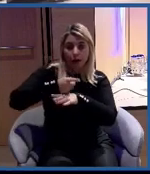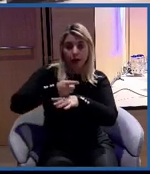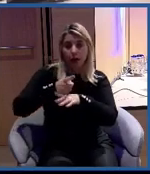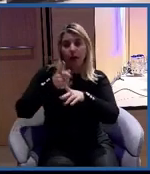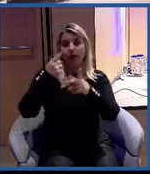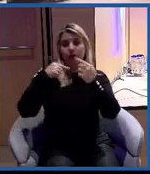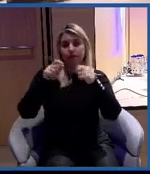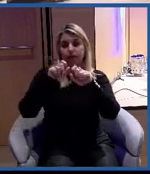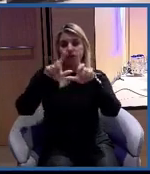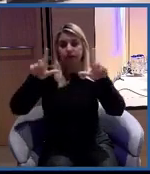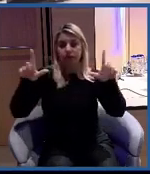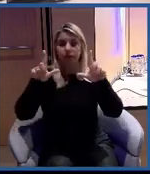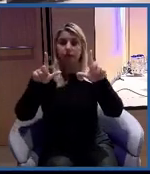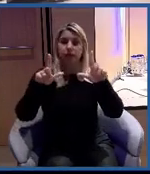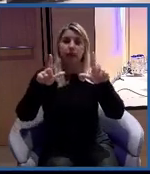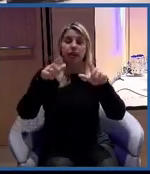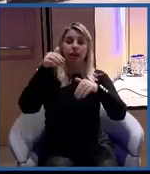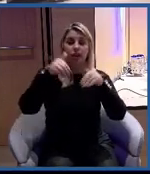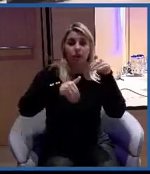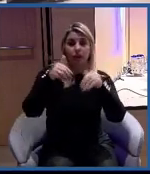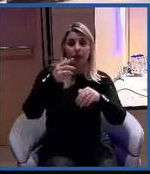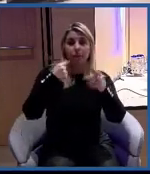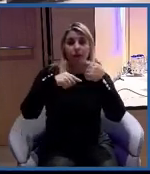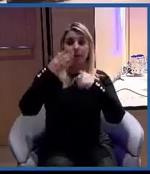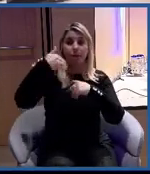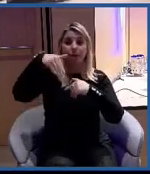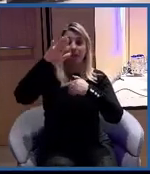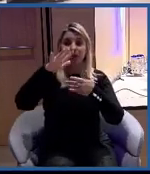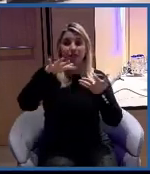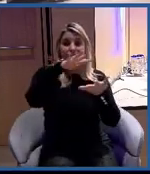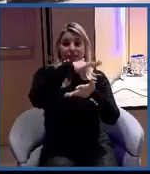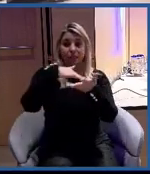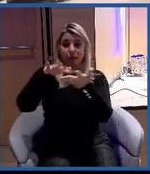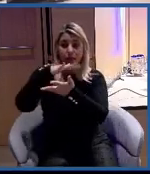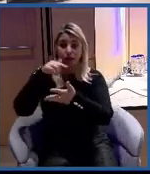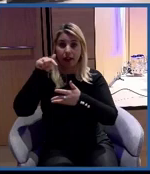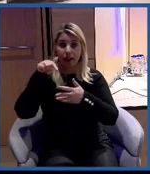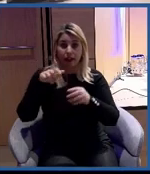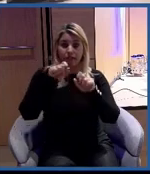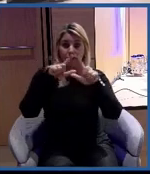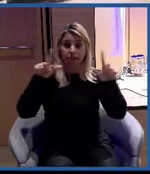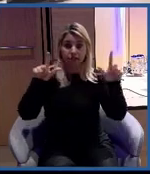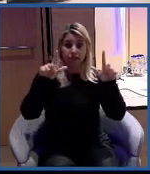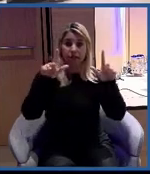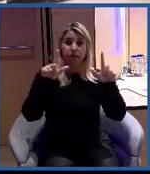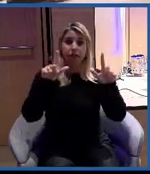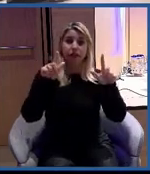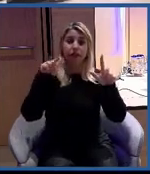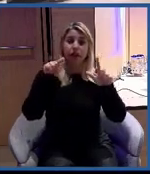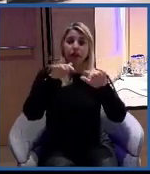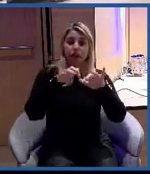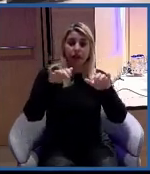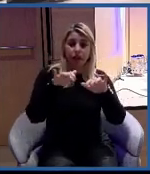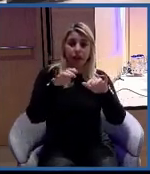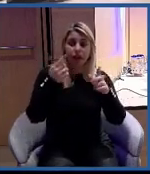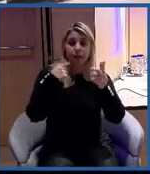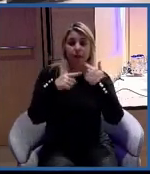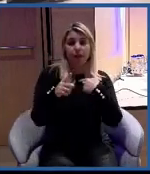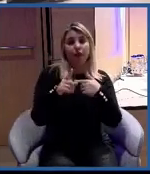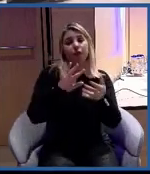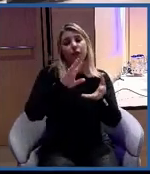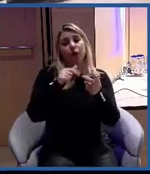electoral lo que nos encontramos es que en la mayoría de los casos estas plataformas electorales resultan más declaraciones de